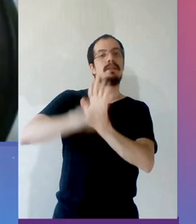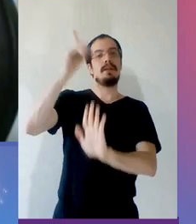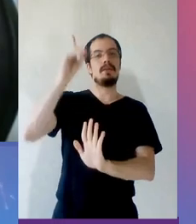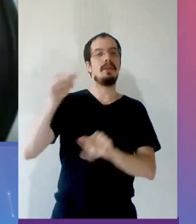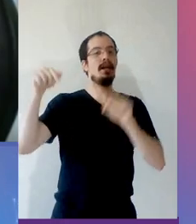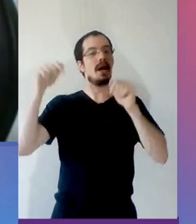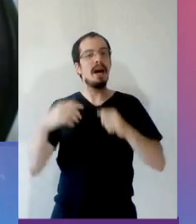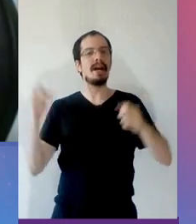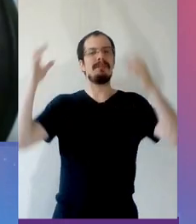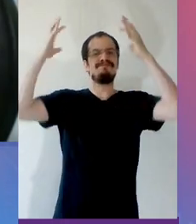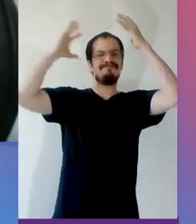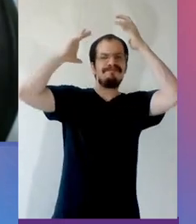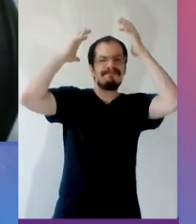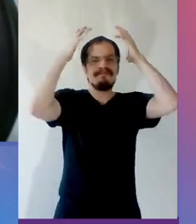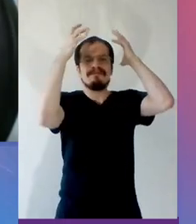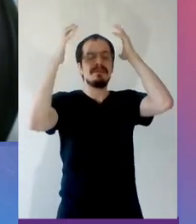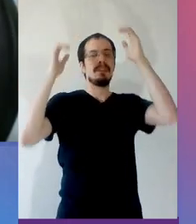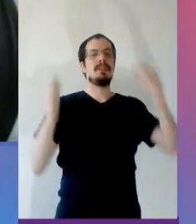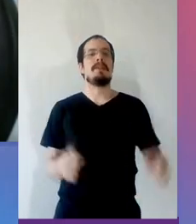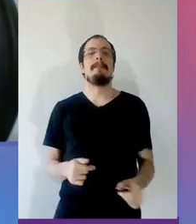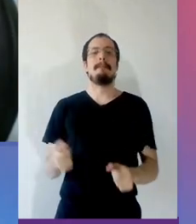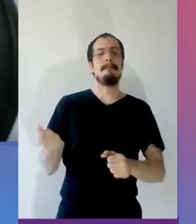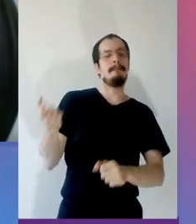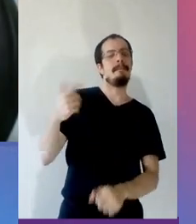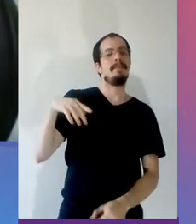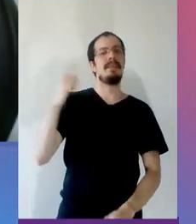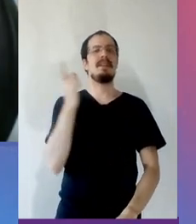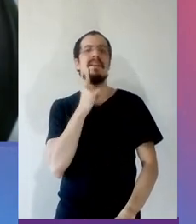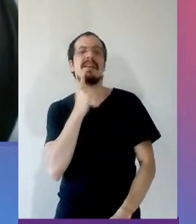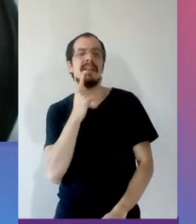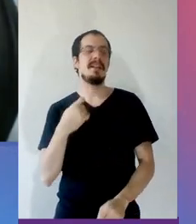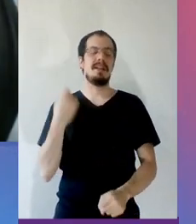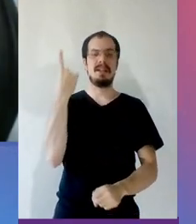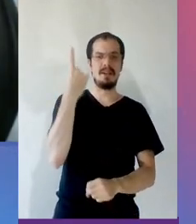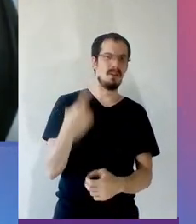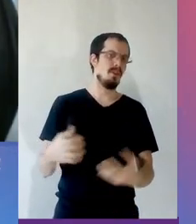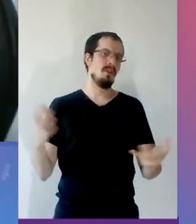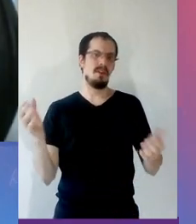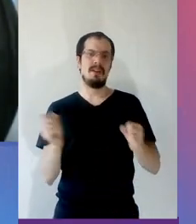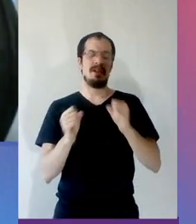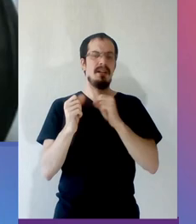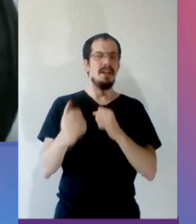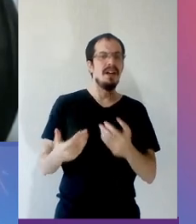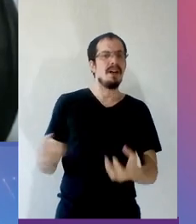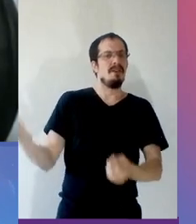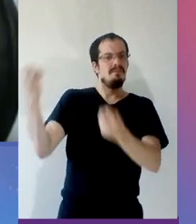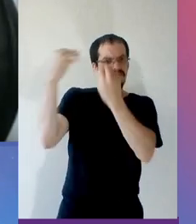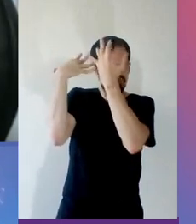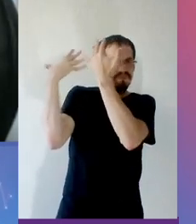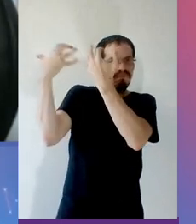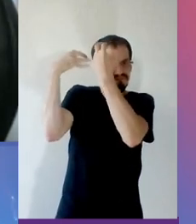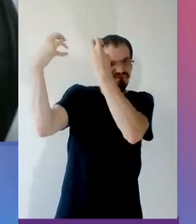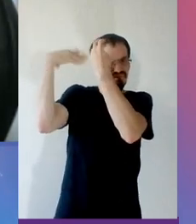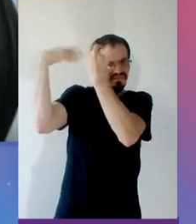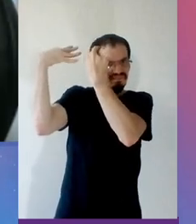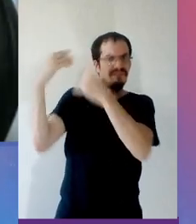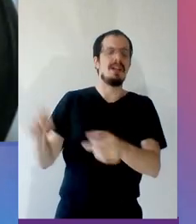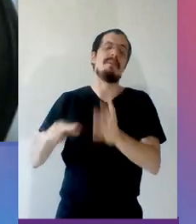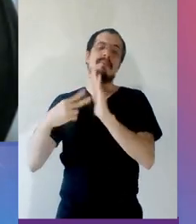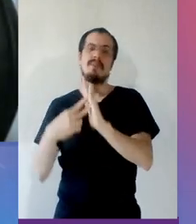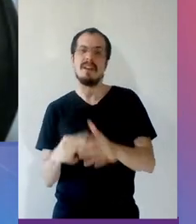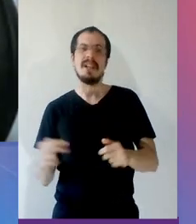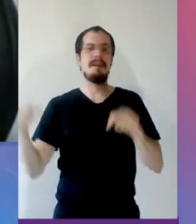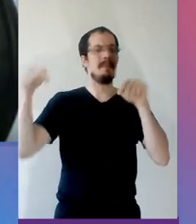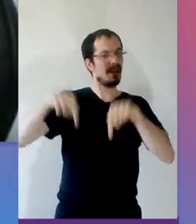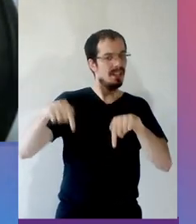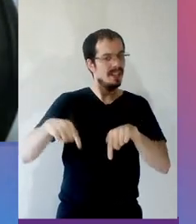tener una cantidad de adrenalina, de cortisol circulante normal, todo lo que son los